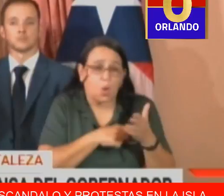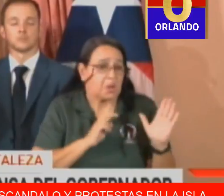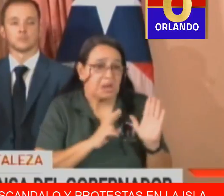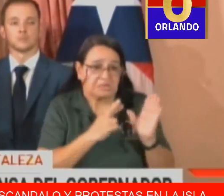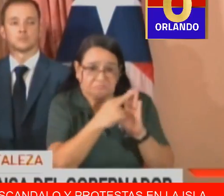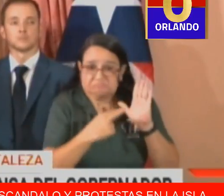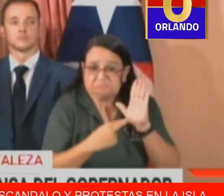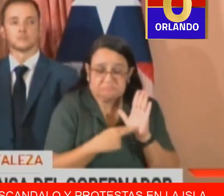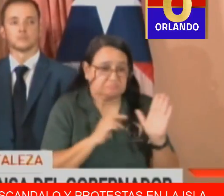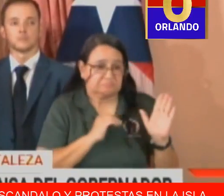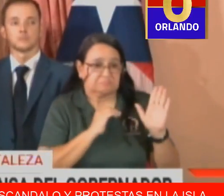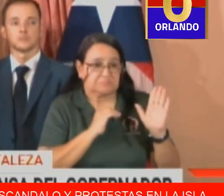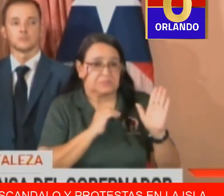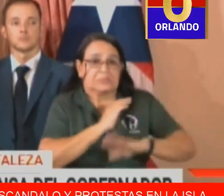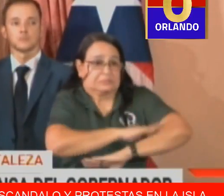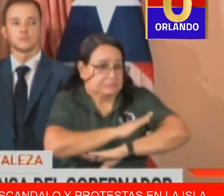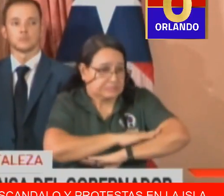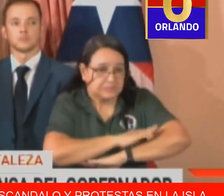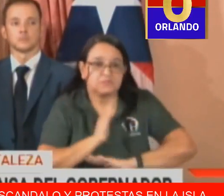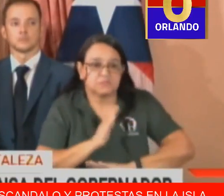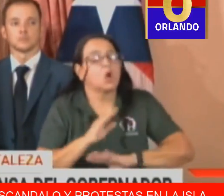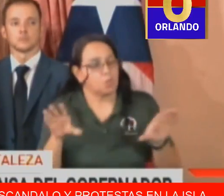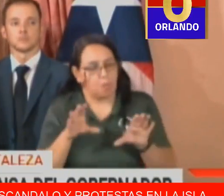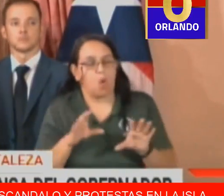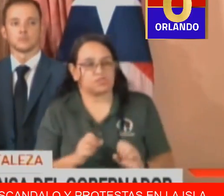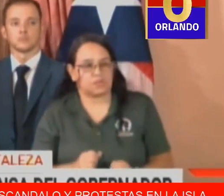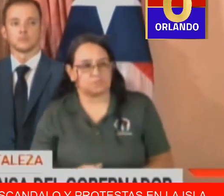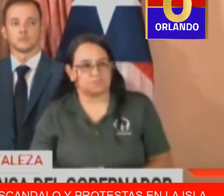o disciplinaria, lo vamos a hacer.